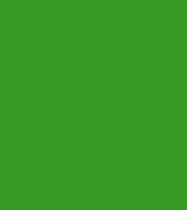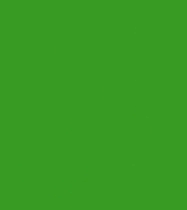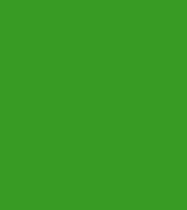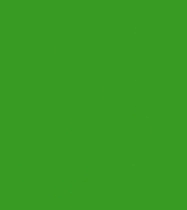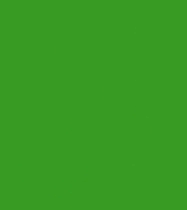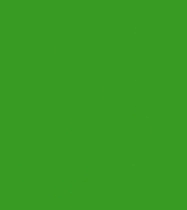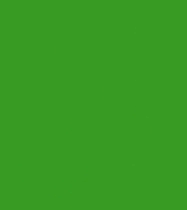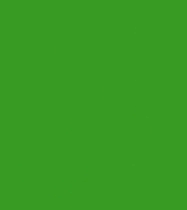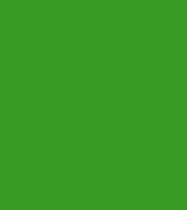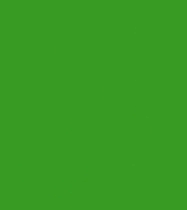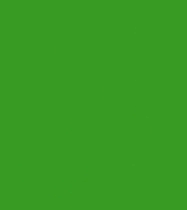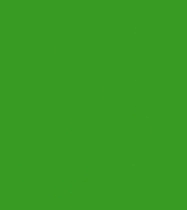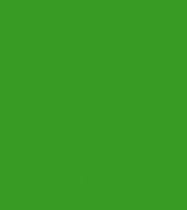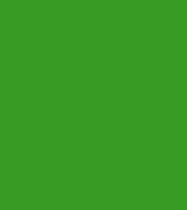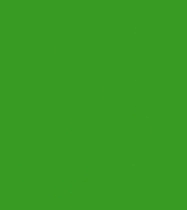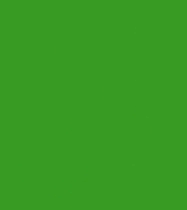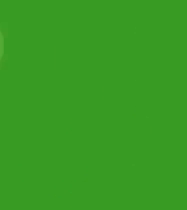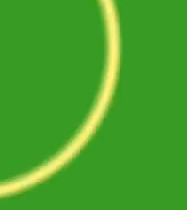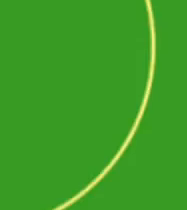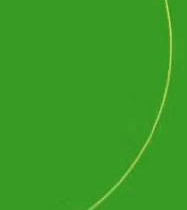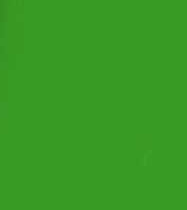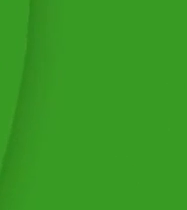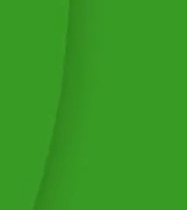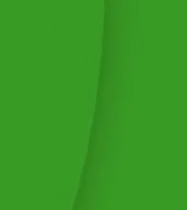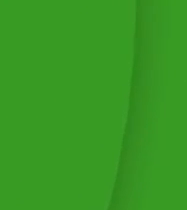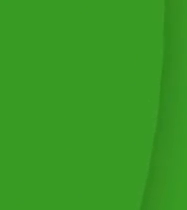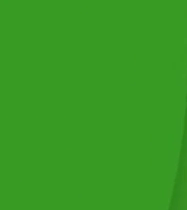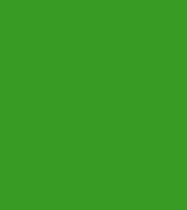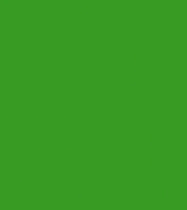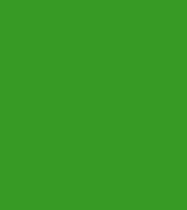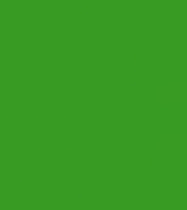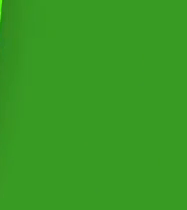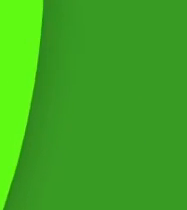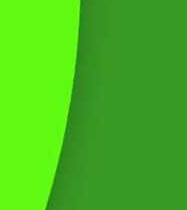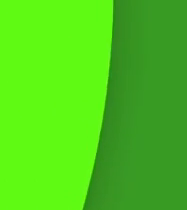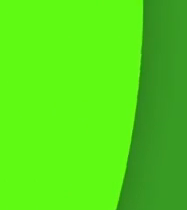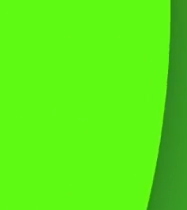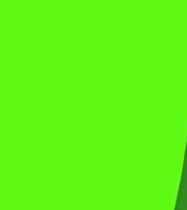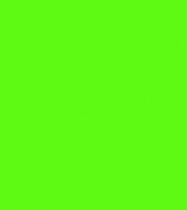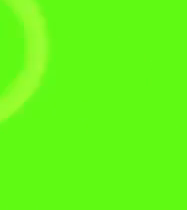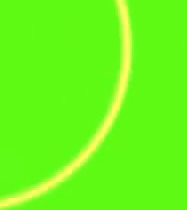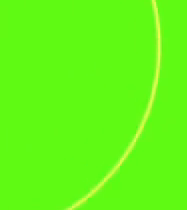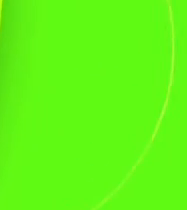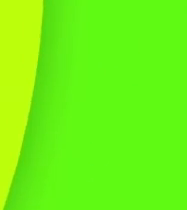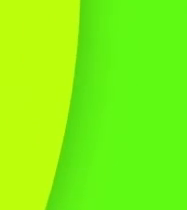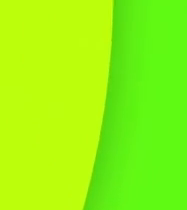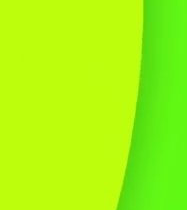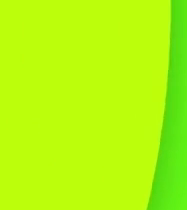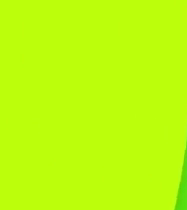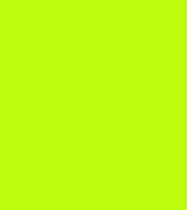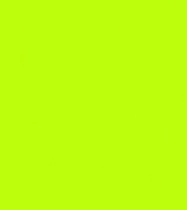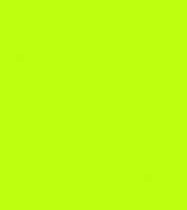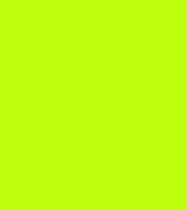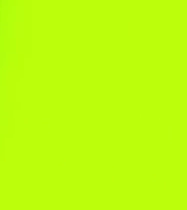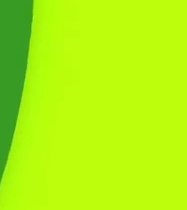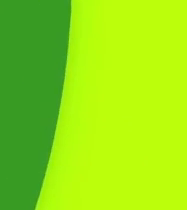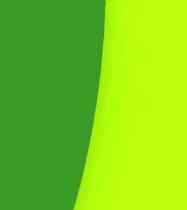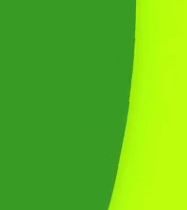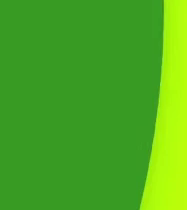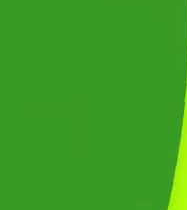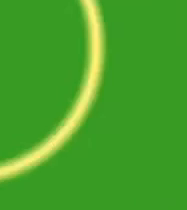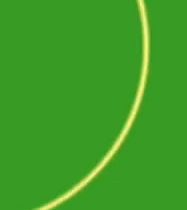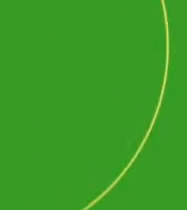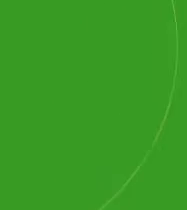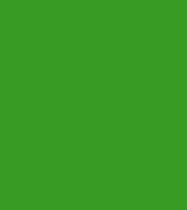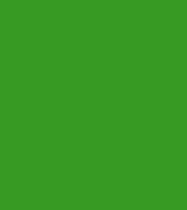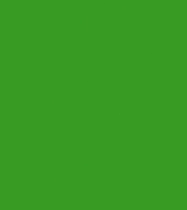presión arterial relajan los músculos fortalece el sistema inmunitario ósea adiós a los catarros libera